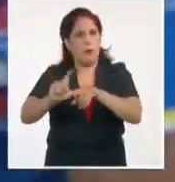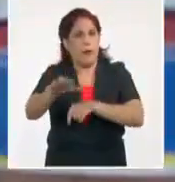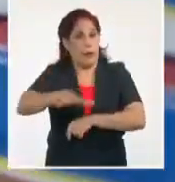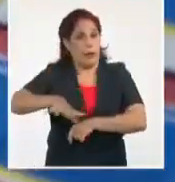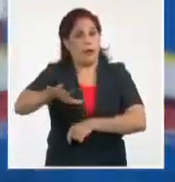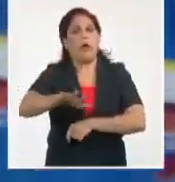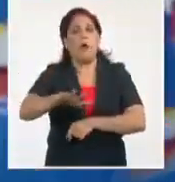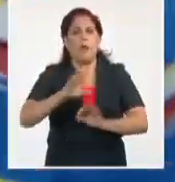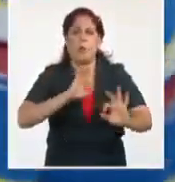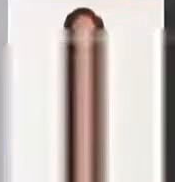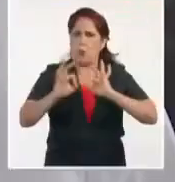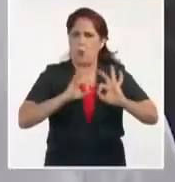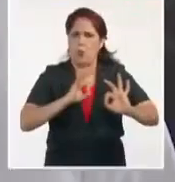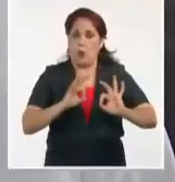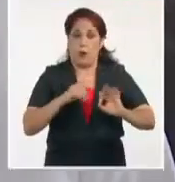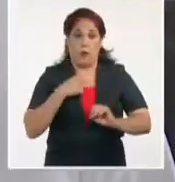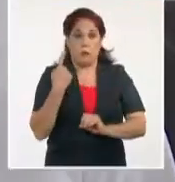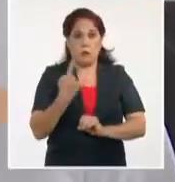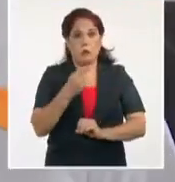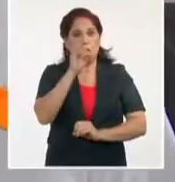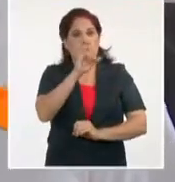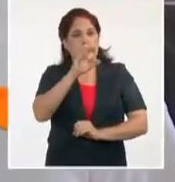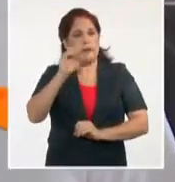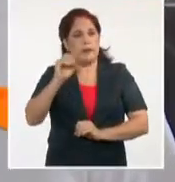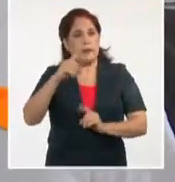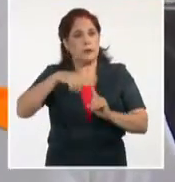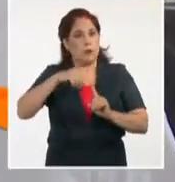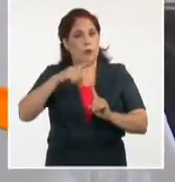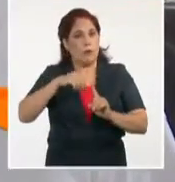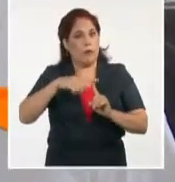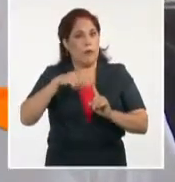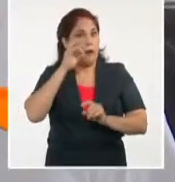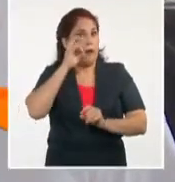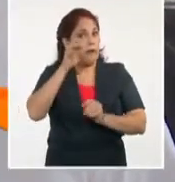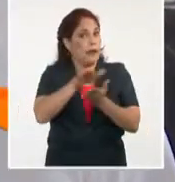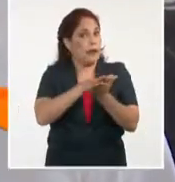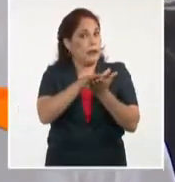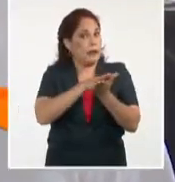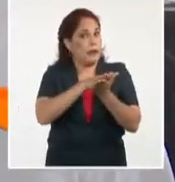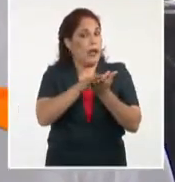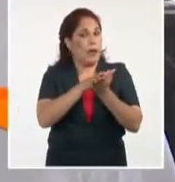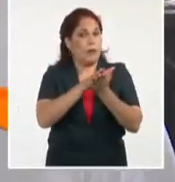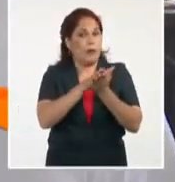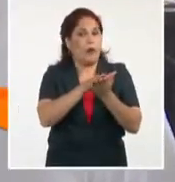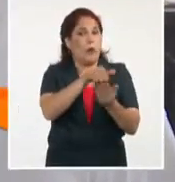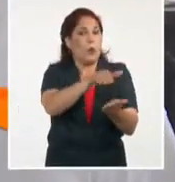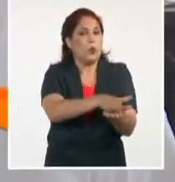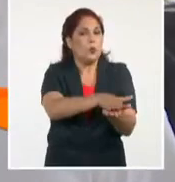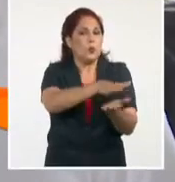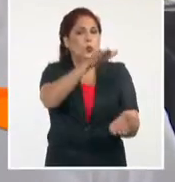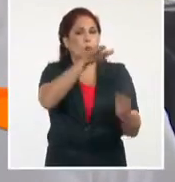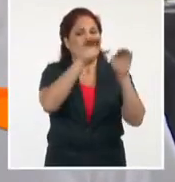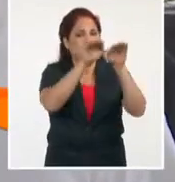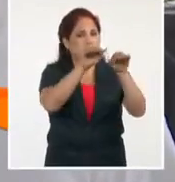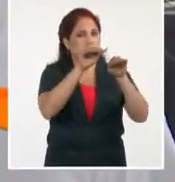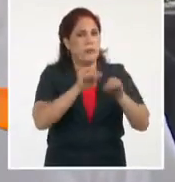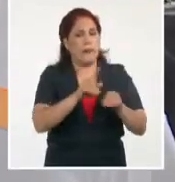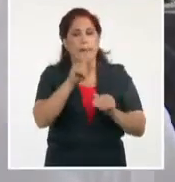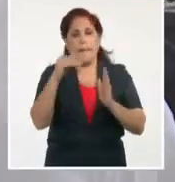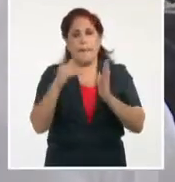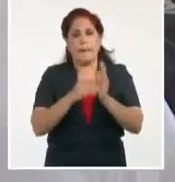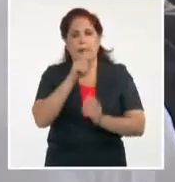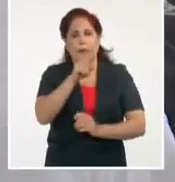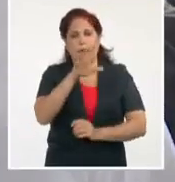encuentran en nuestras unidades alrededor de 300 toneladas en nuestros centros de acopio y beneficio, y unas